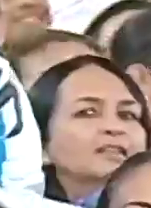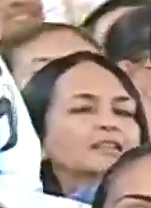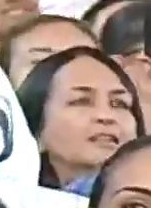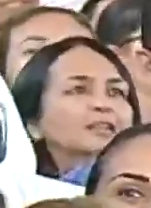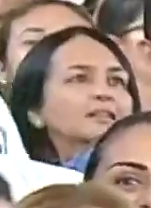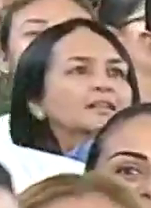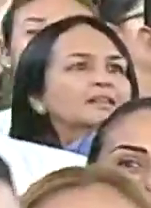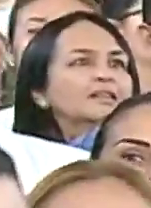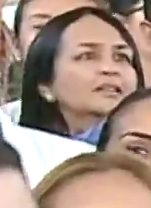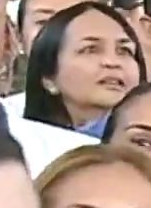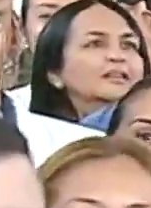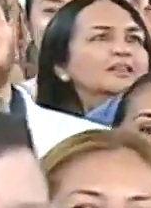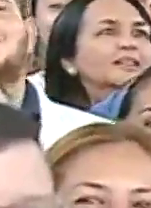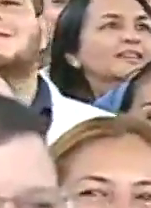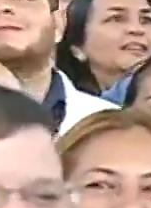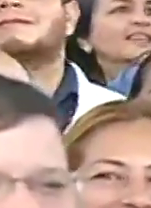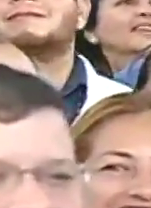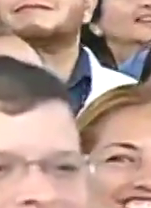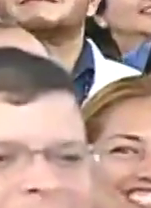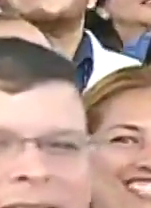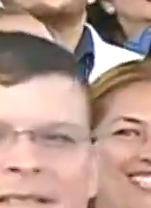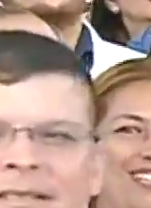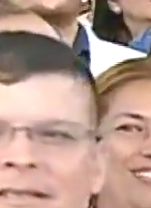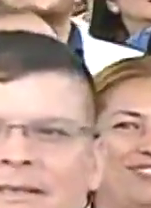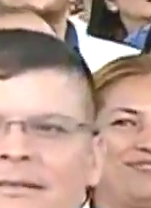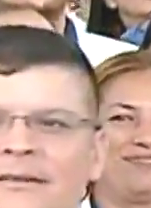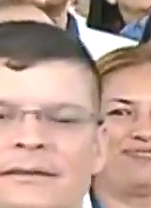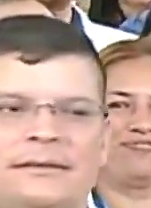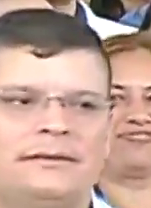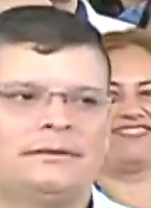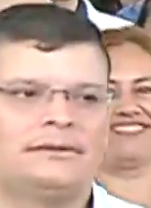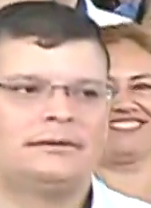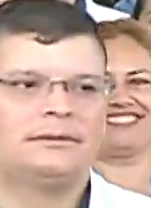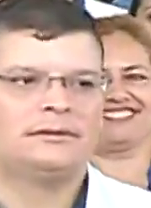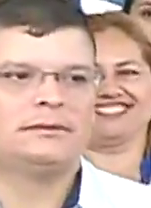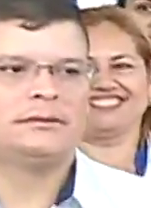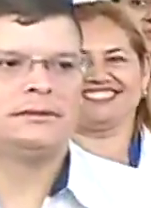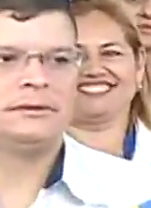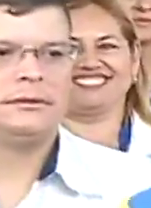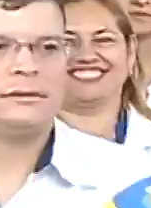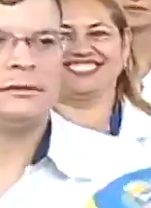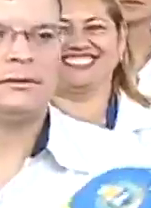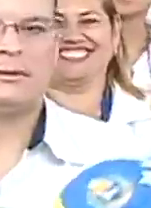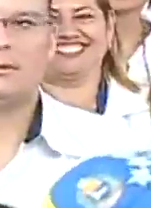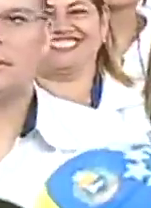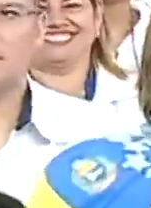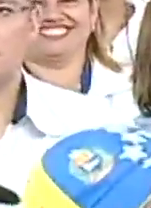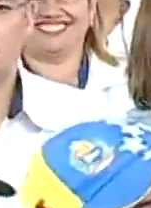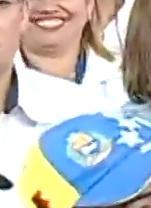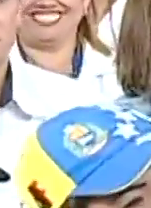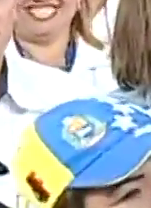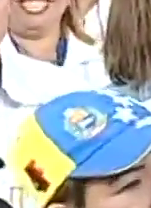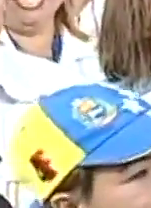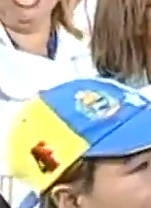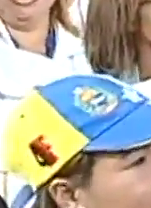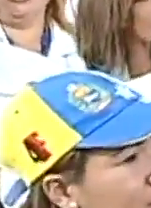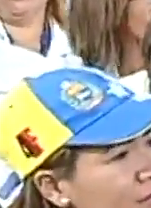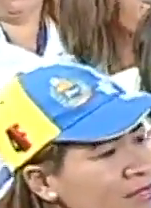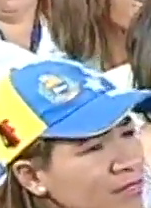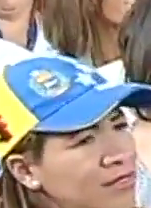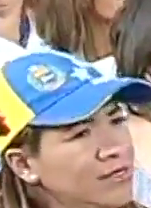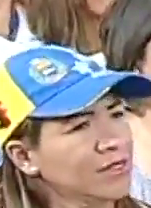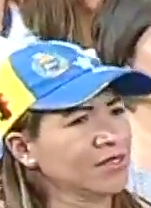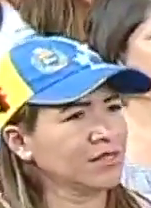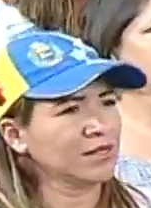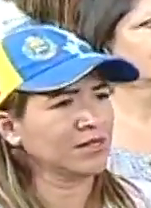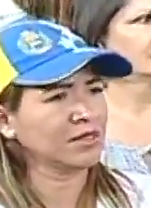Yo también los quiero y los quiero mucho. Compañero Aristóbulo, a los viceministros de la